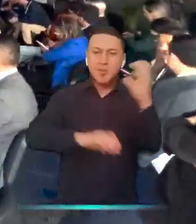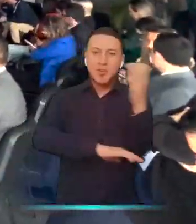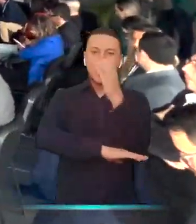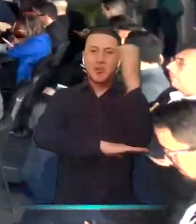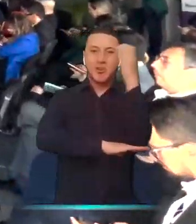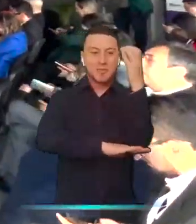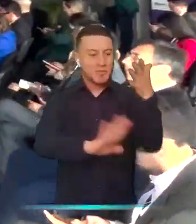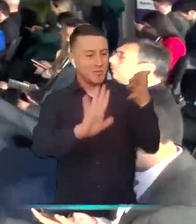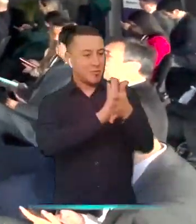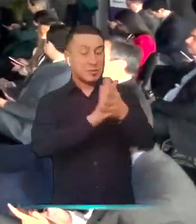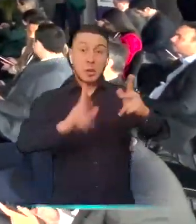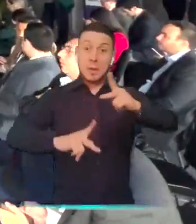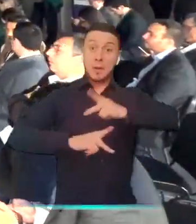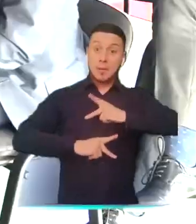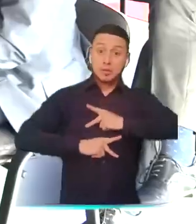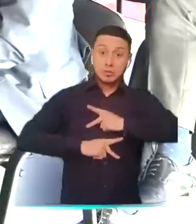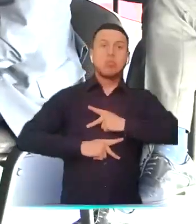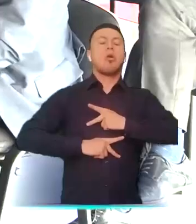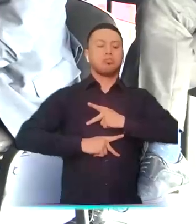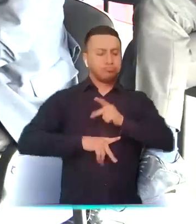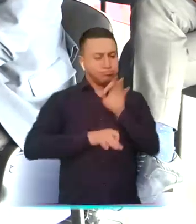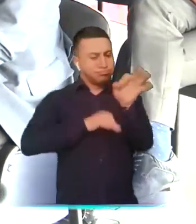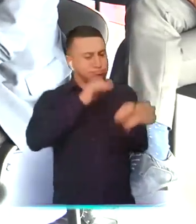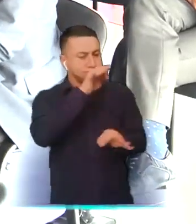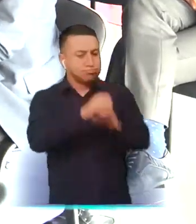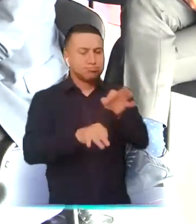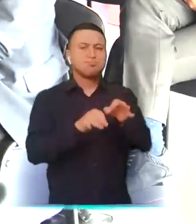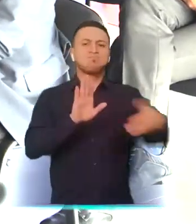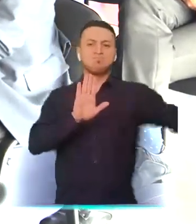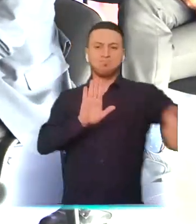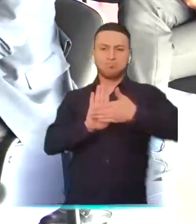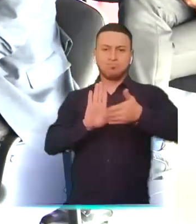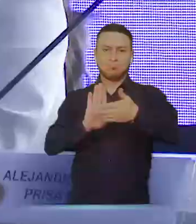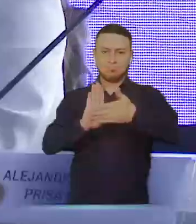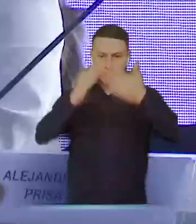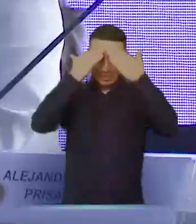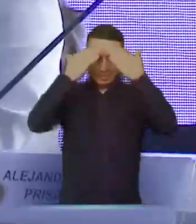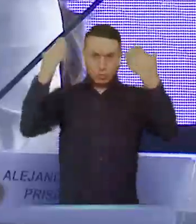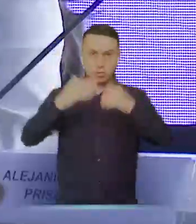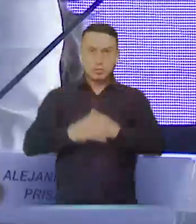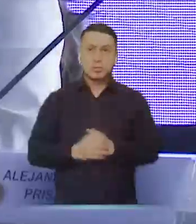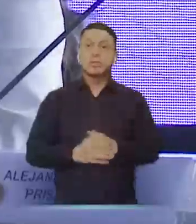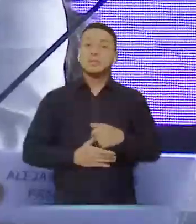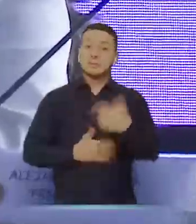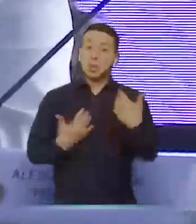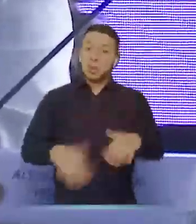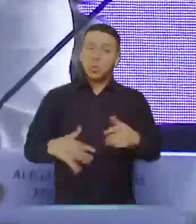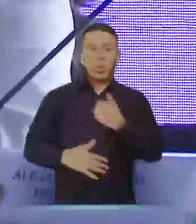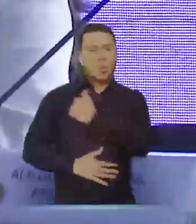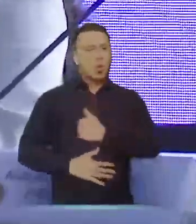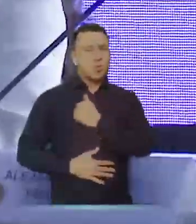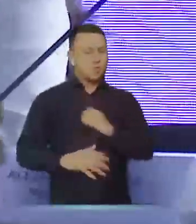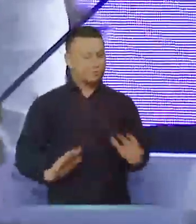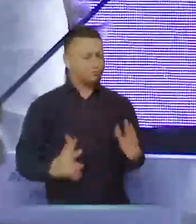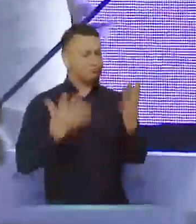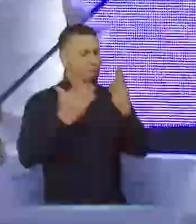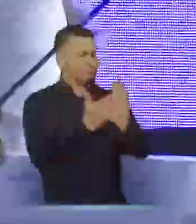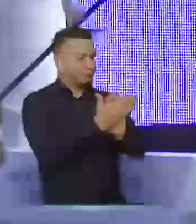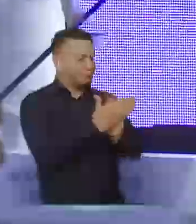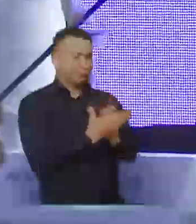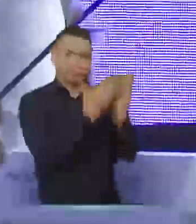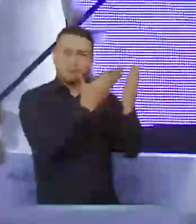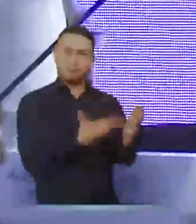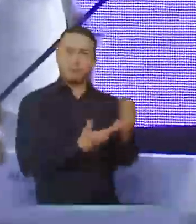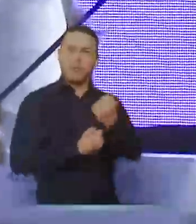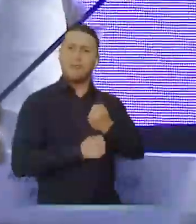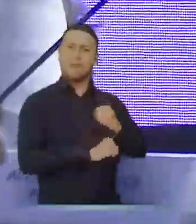menos que la información de los colombianos, nuestros datos personales y también todo el tema de la garantía de la democracia. Por lo cual, de verdad,